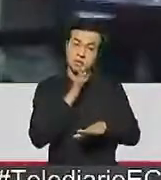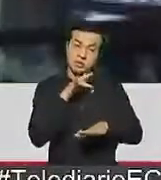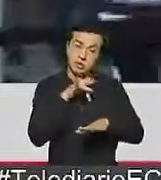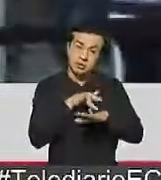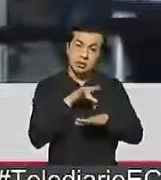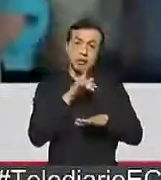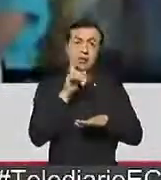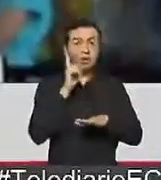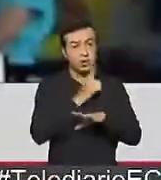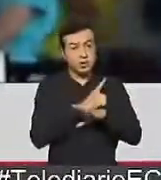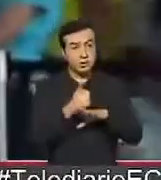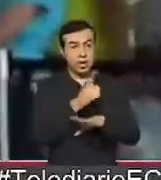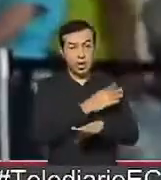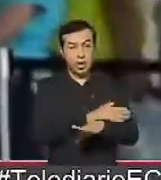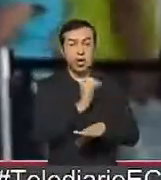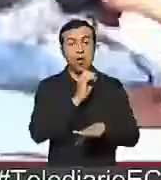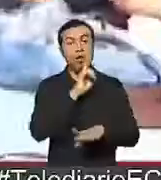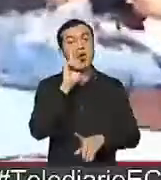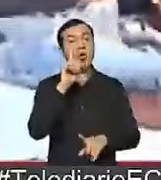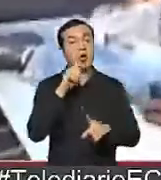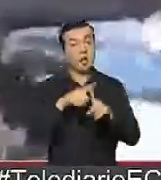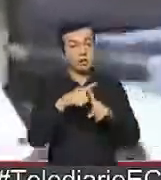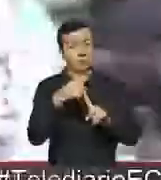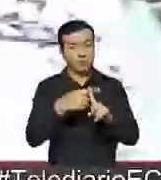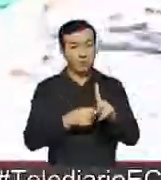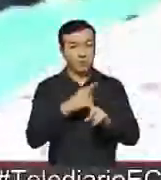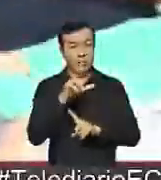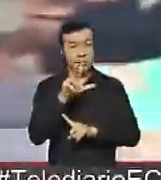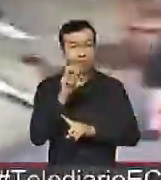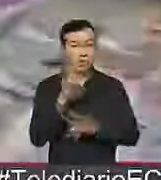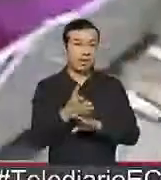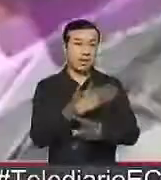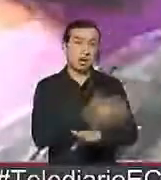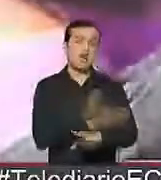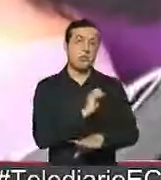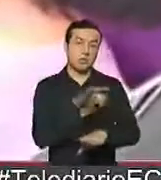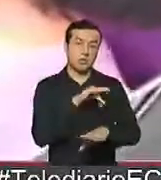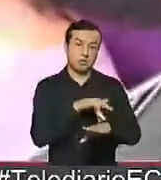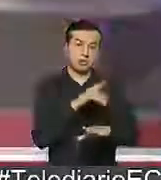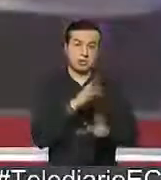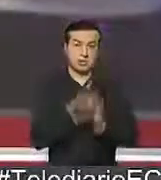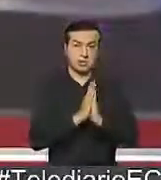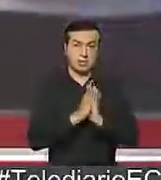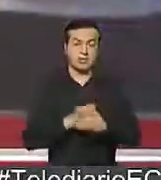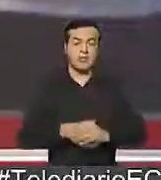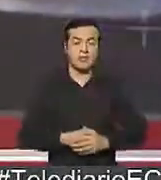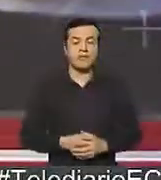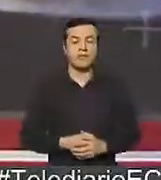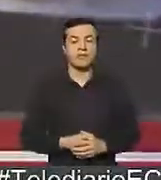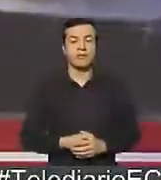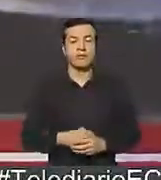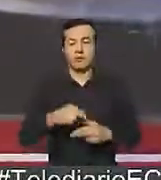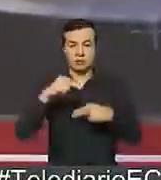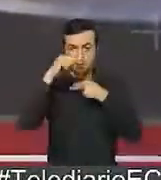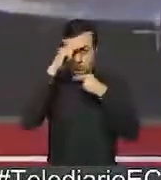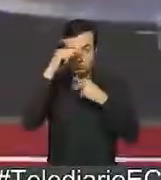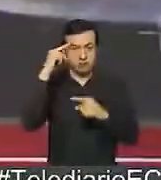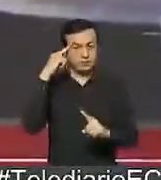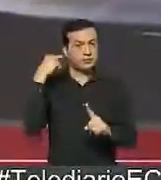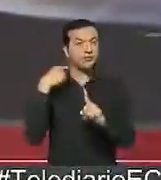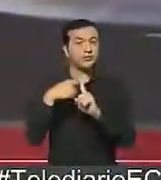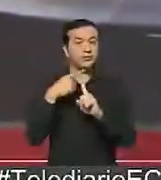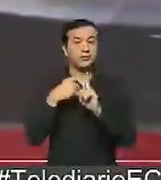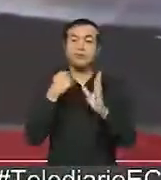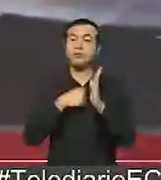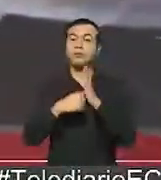ser mínimo una semana antes y hasta un máximo de 30 días. Paco Urbina, Medios Públicos. Y en noticias positivas, el